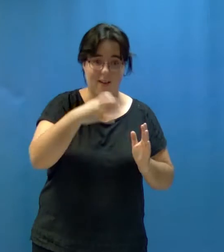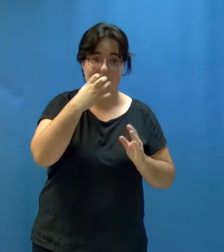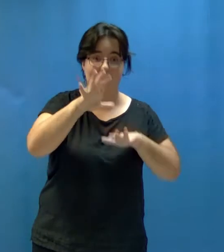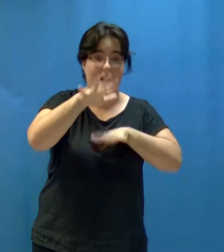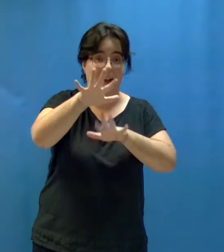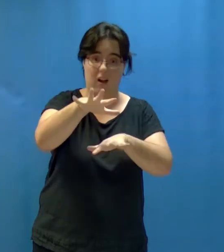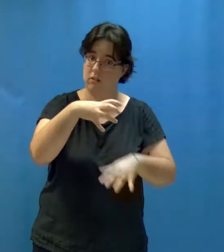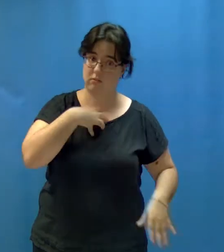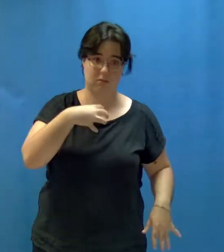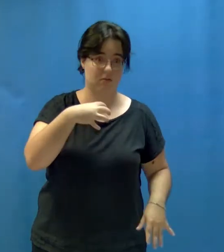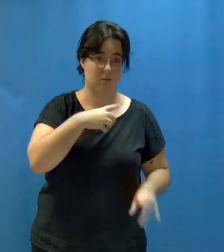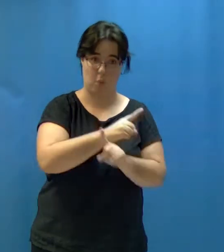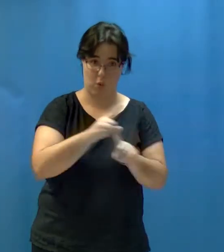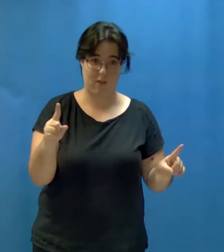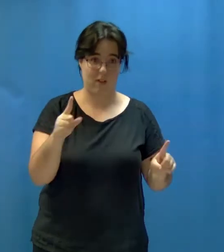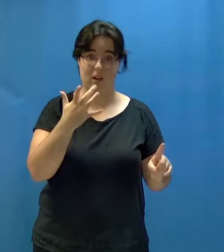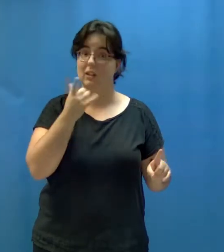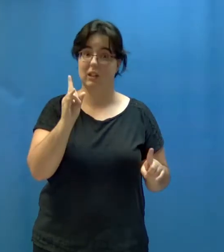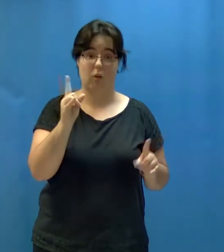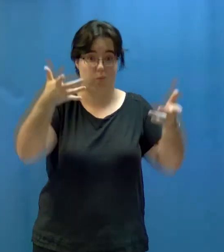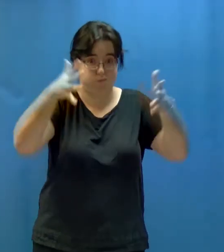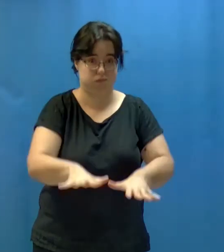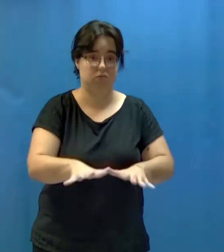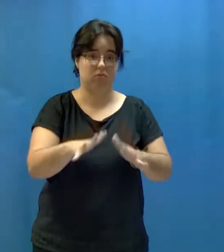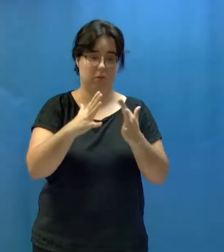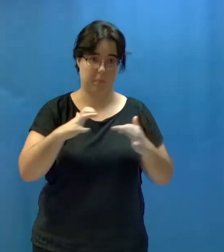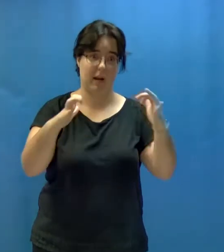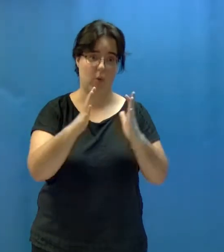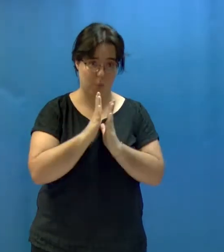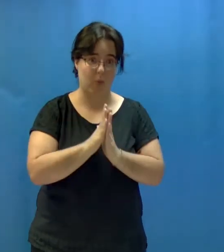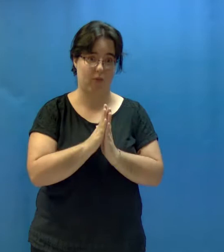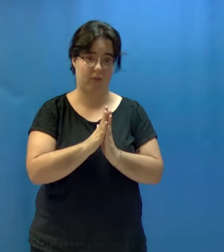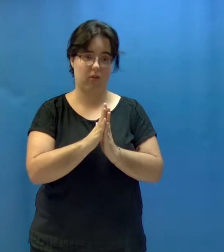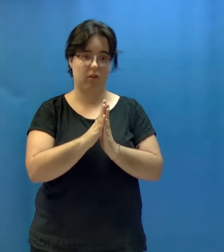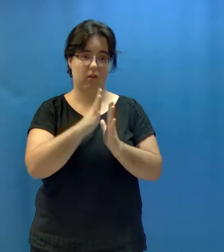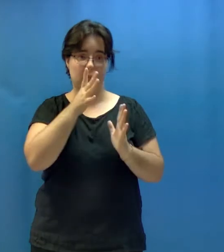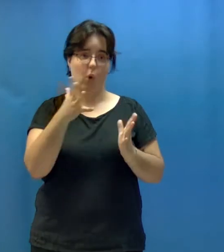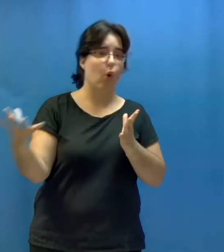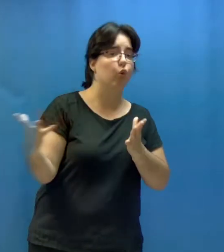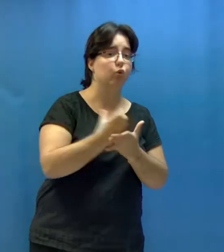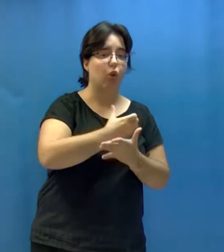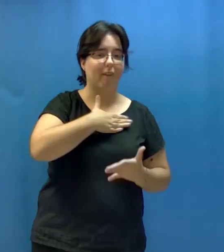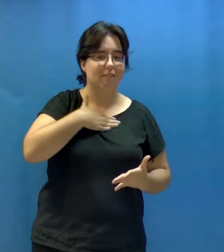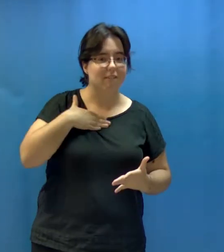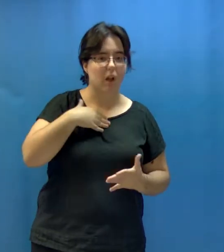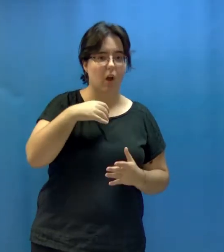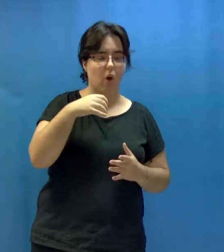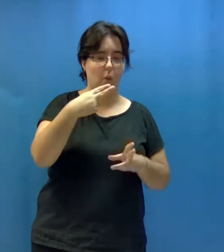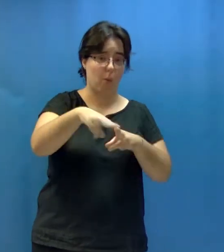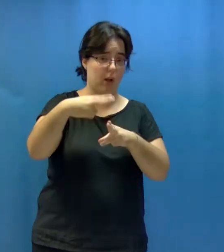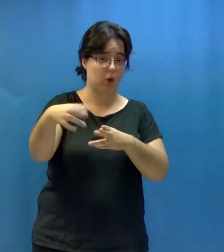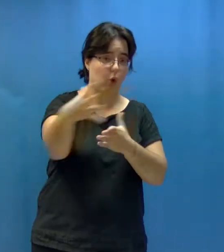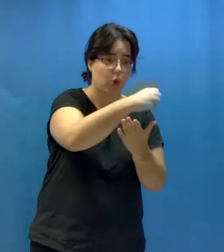obligarán ustedes a suspender el pleno. Hagan el favor, porque todos queremos escuchar las posiciones políticas de todos